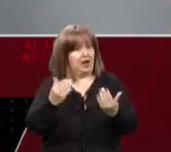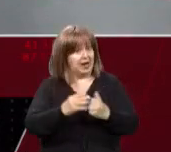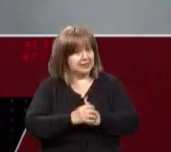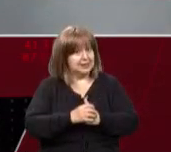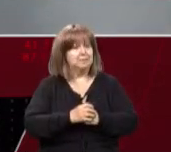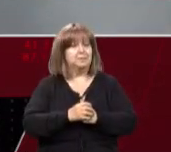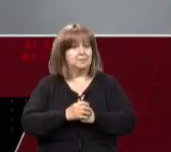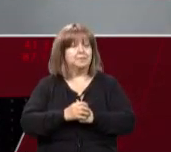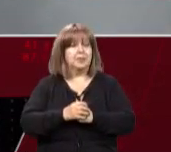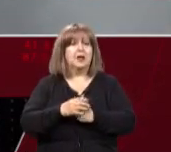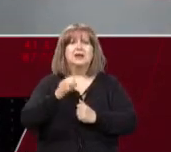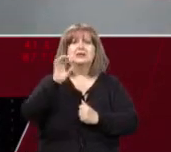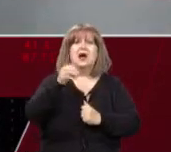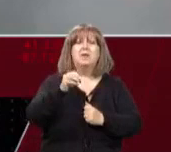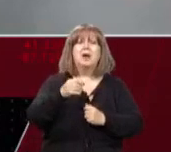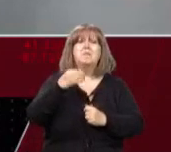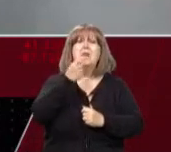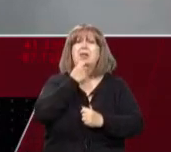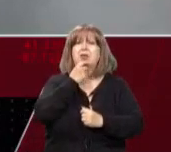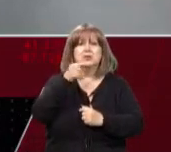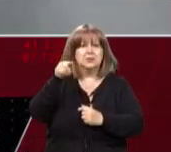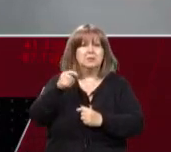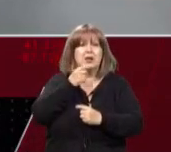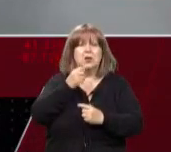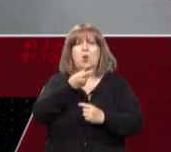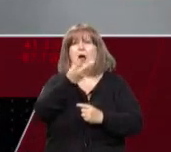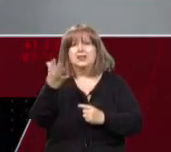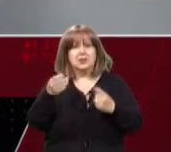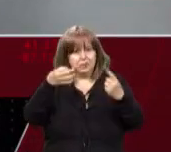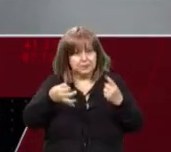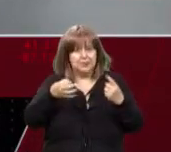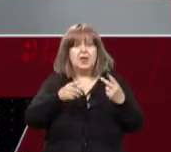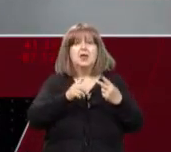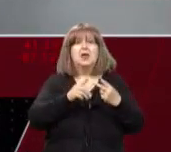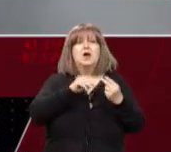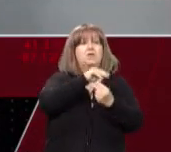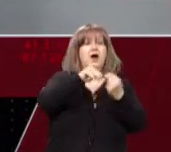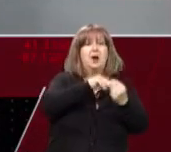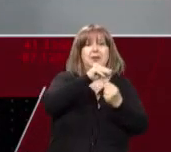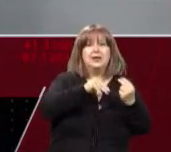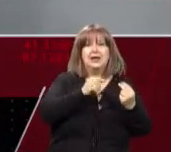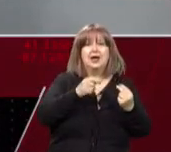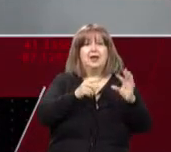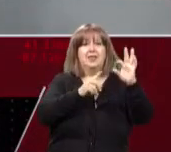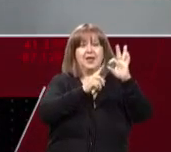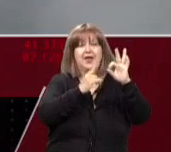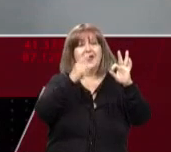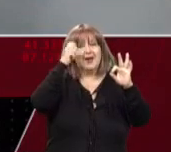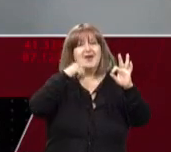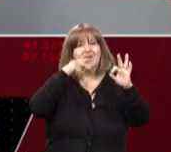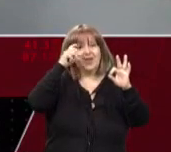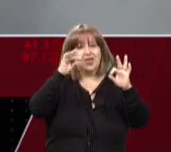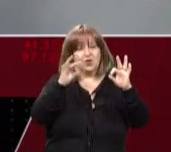podrían aparecer. ¿Se sabe el número en Mendoza? Esa sería una. Y la otra, si se sabe algo de los familiares, tanto de Quevedo como